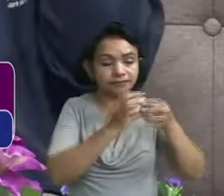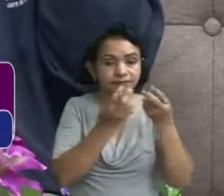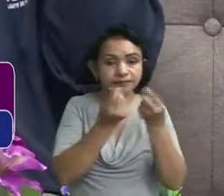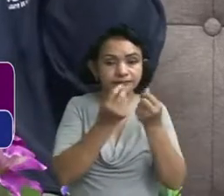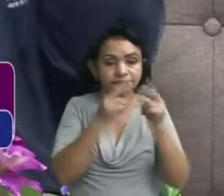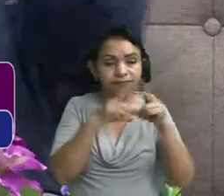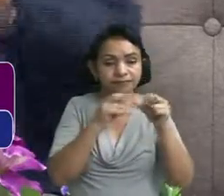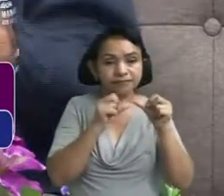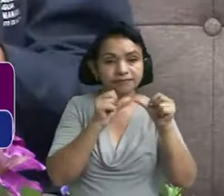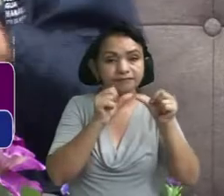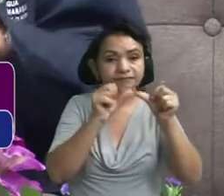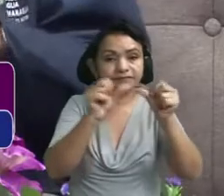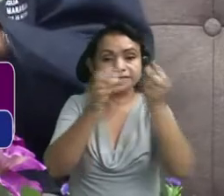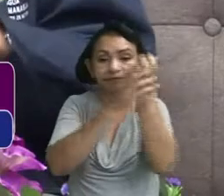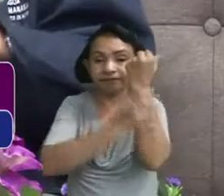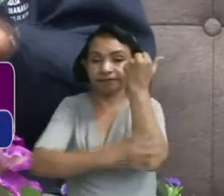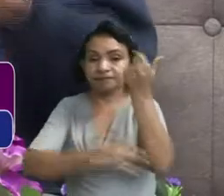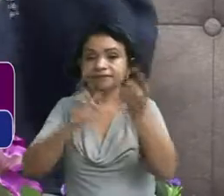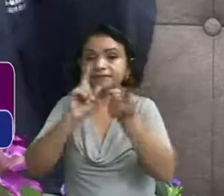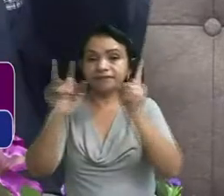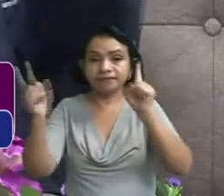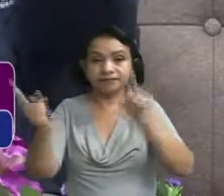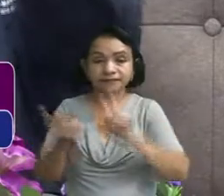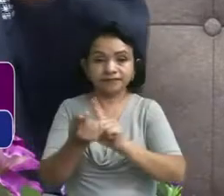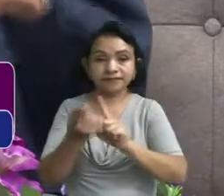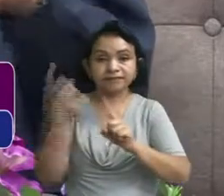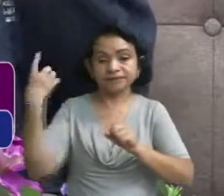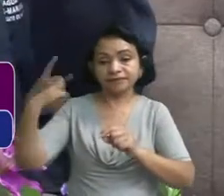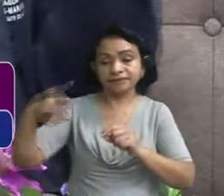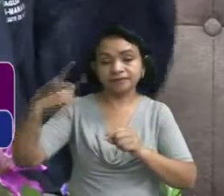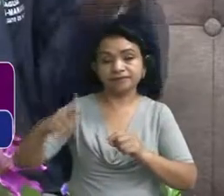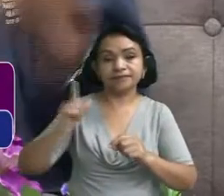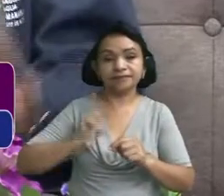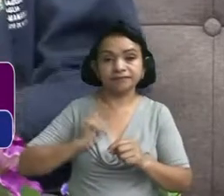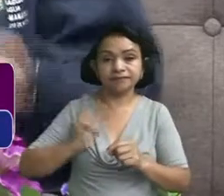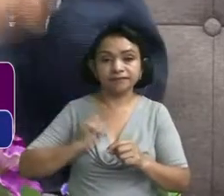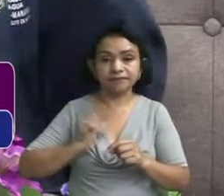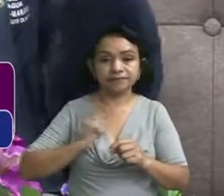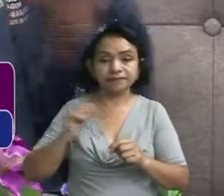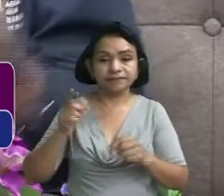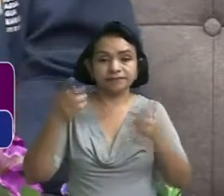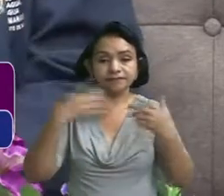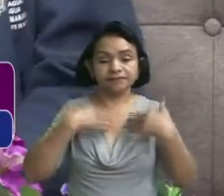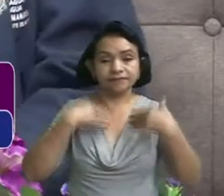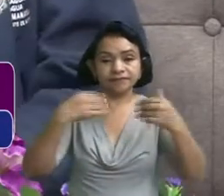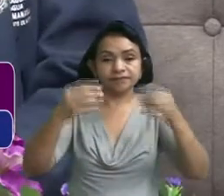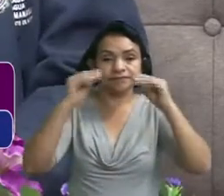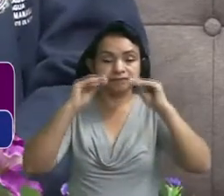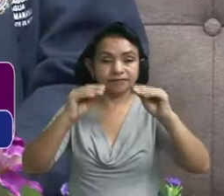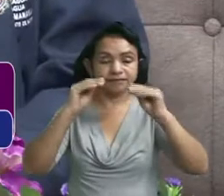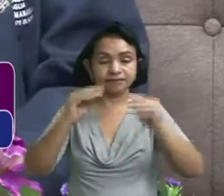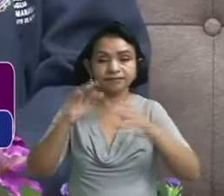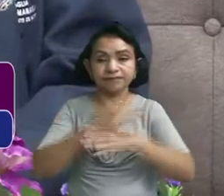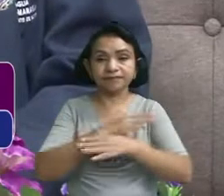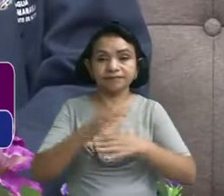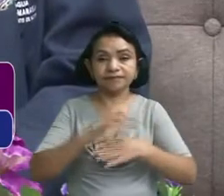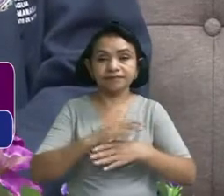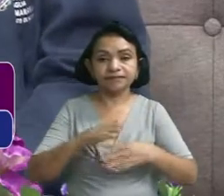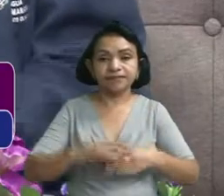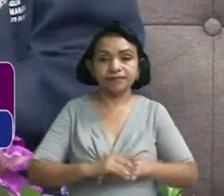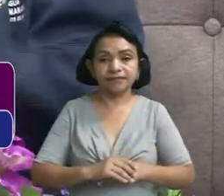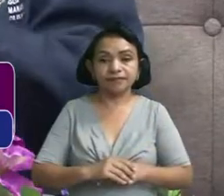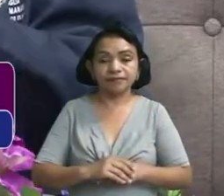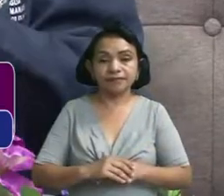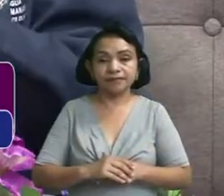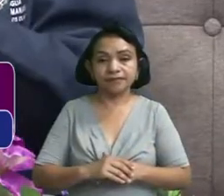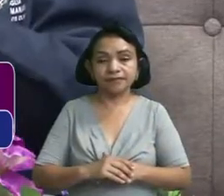economía, para ir superando la pobreza y para restituir derechos. Derechos sobre todo a la salud, el derecho a la educación, etc.